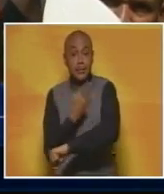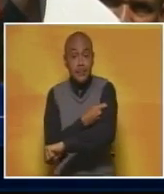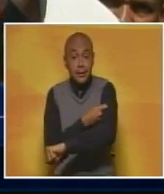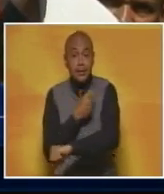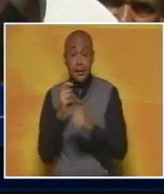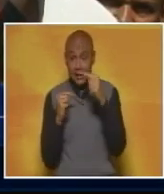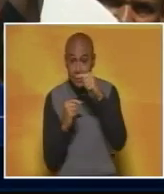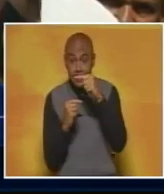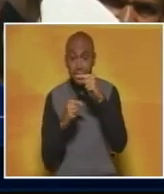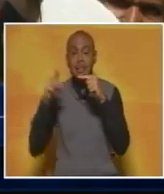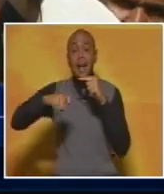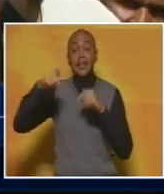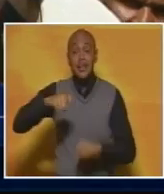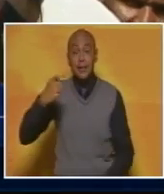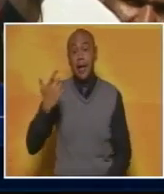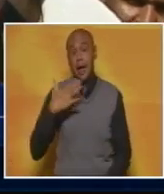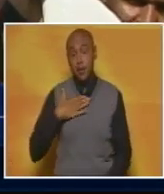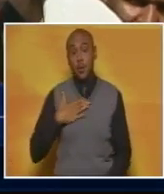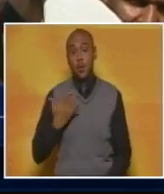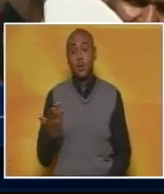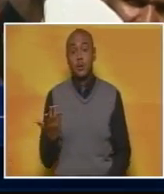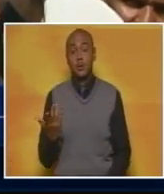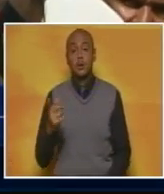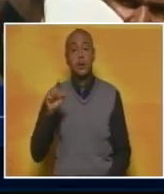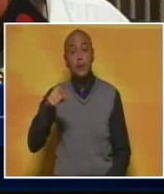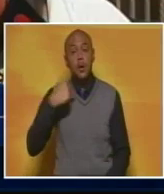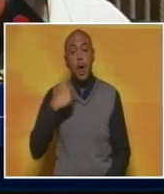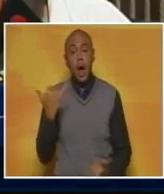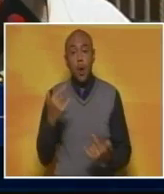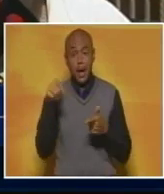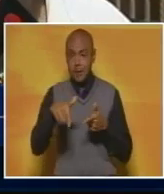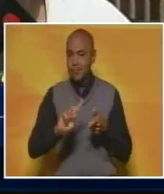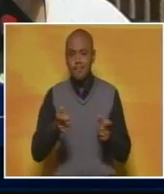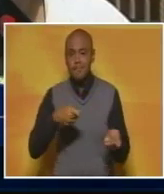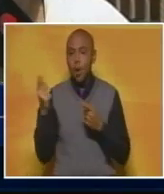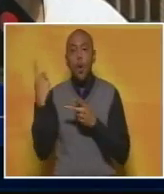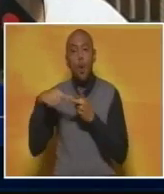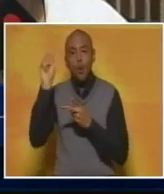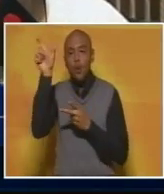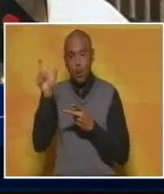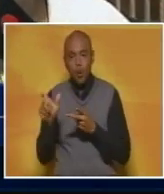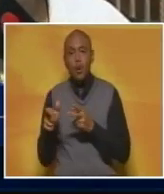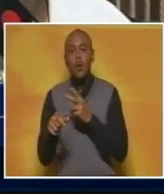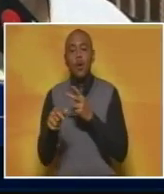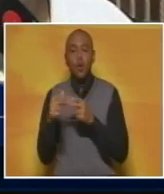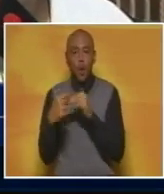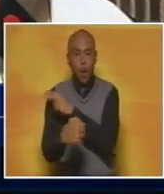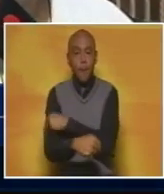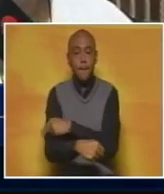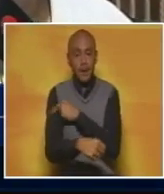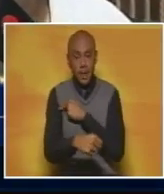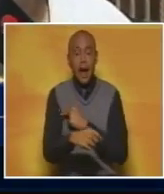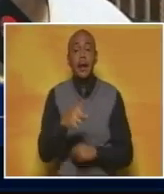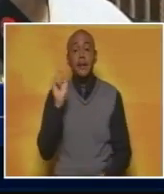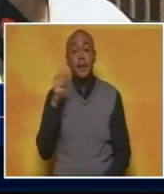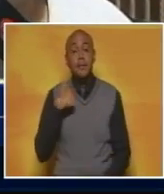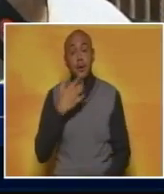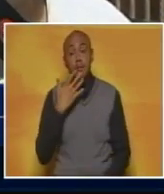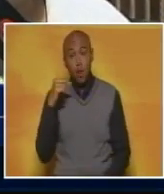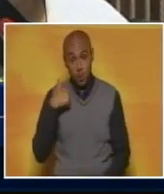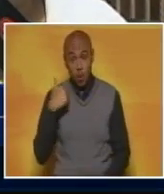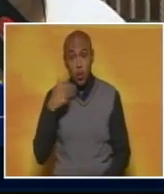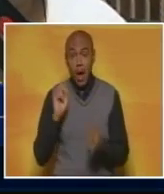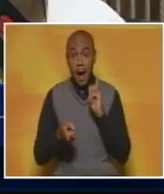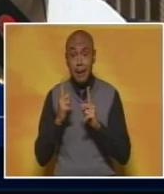Y la única solución es trasladarlos a otro hospital. Los ascensores tampoco funcionan cuando los niños los operan y esas cosas tenemos que